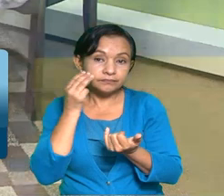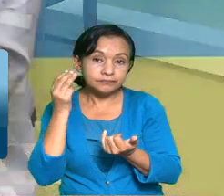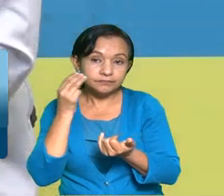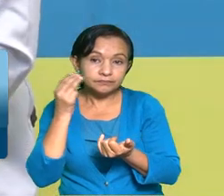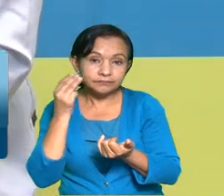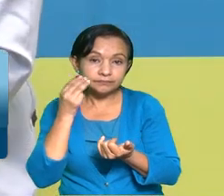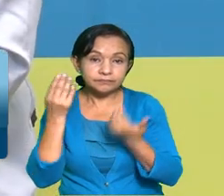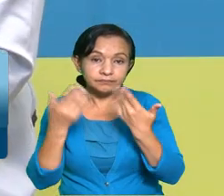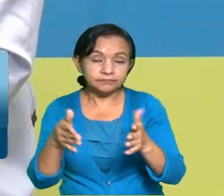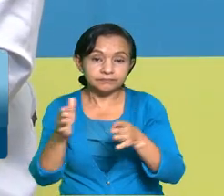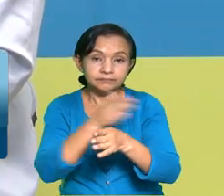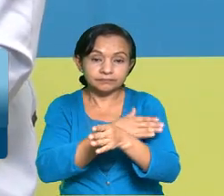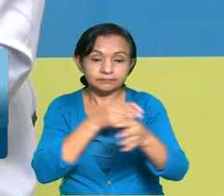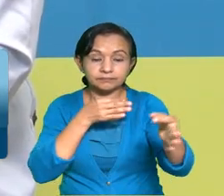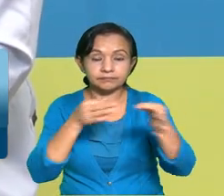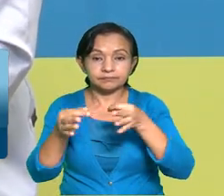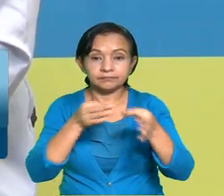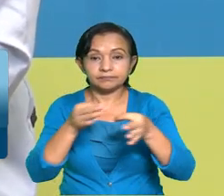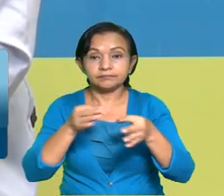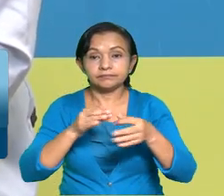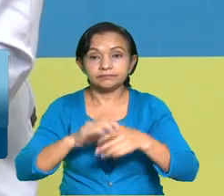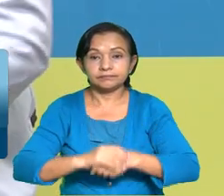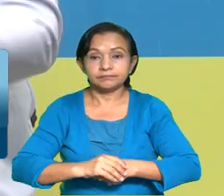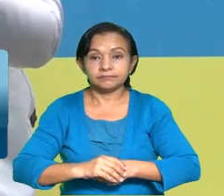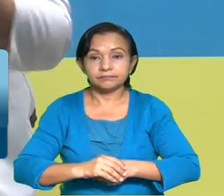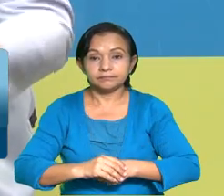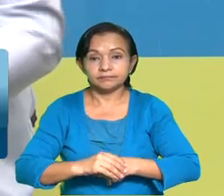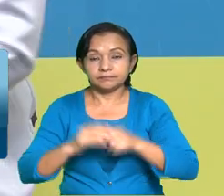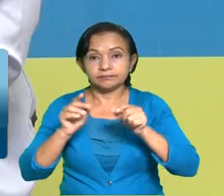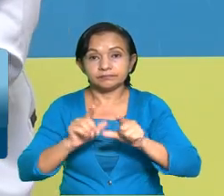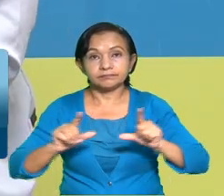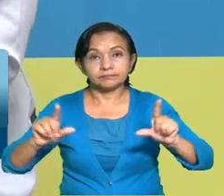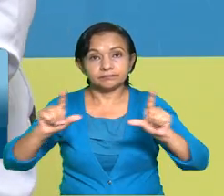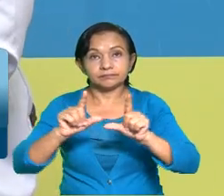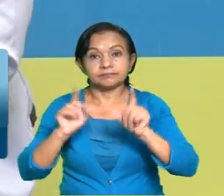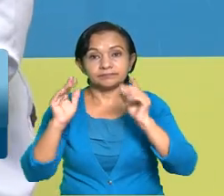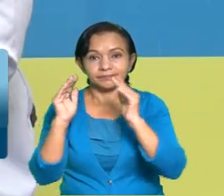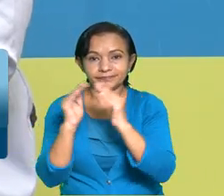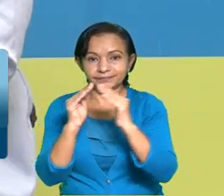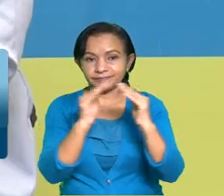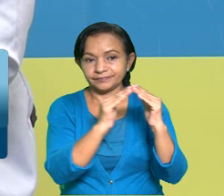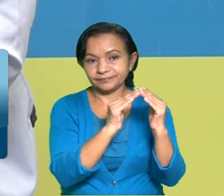ya hemos comentado también en otro momento, el espacio que ella tenga en su casa